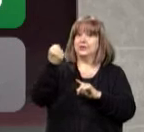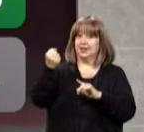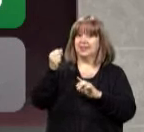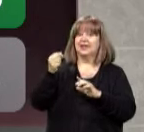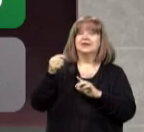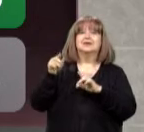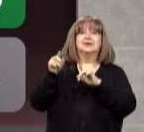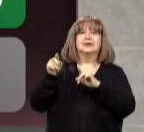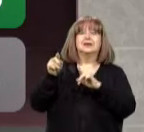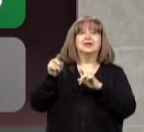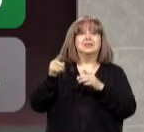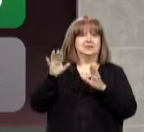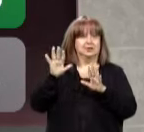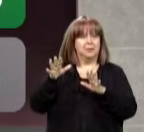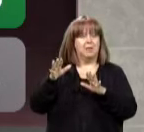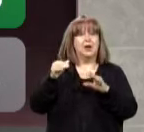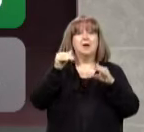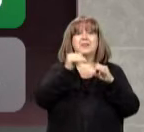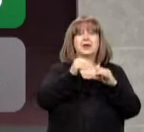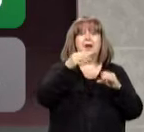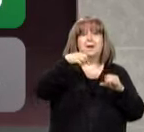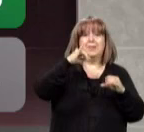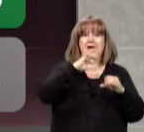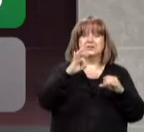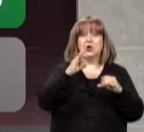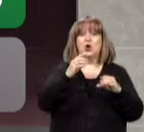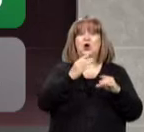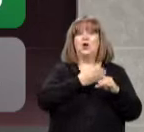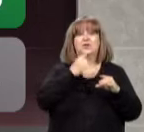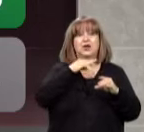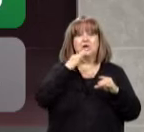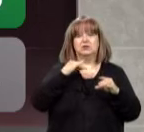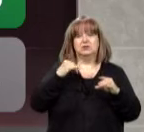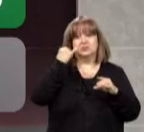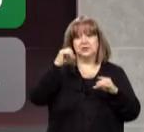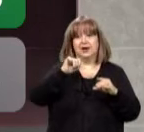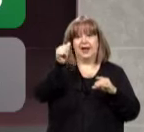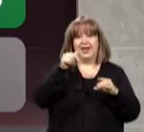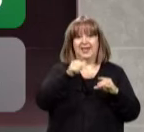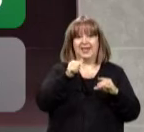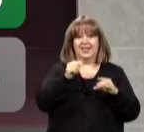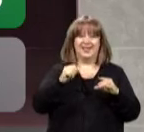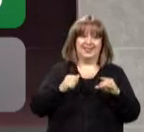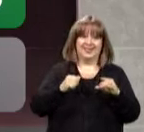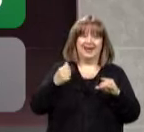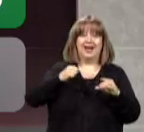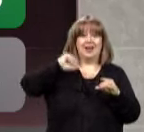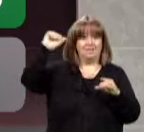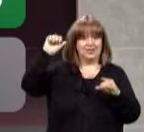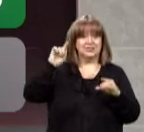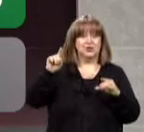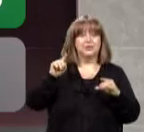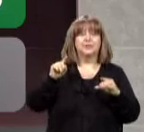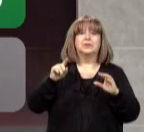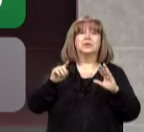que vaya a salir bien entonces digo Bueno si invertir en un plazo fijo Bueno le gané a la inflación bien bien Sí pero fíjense un lo que dice